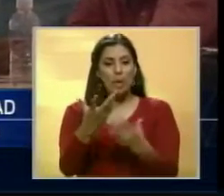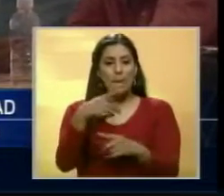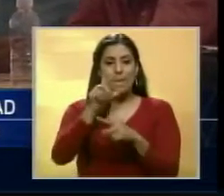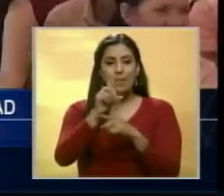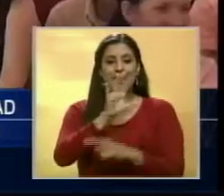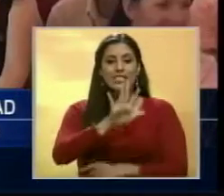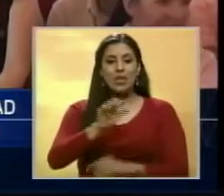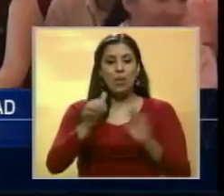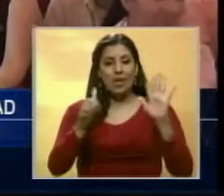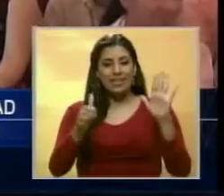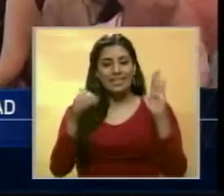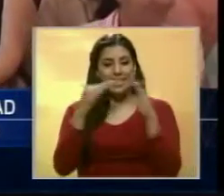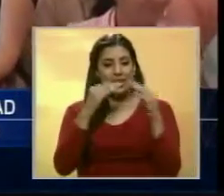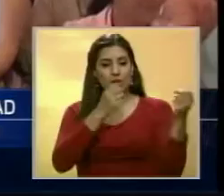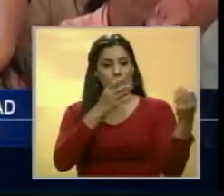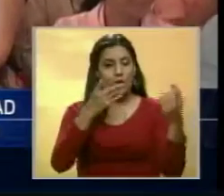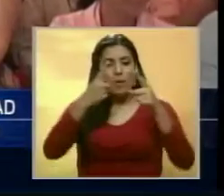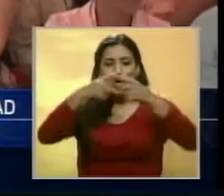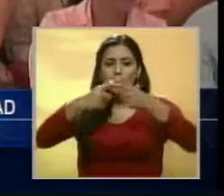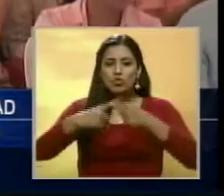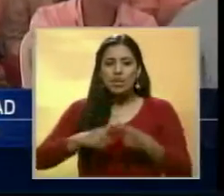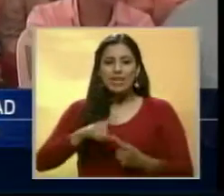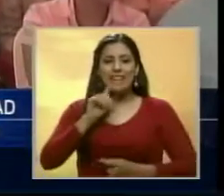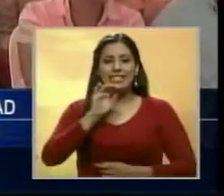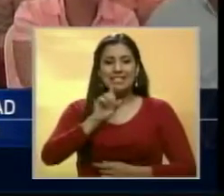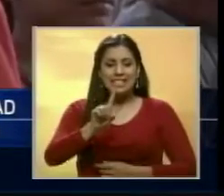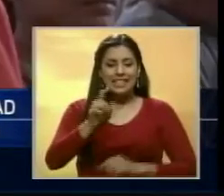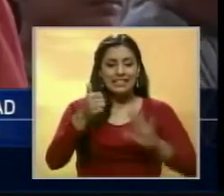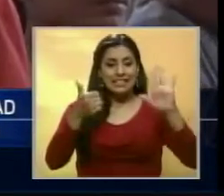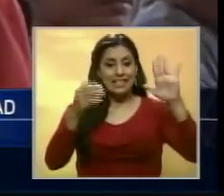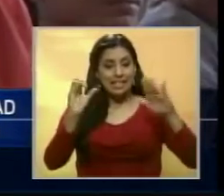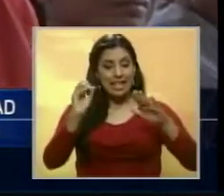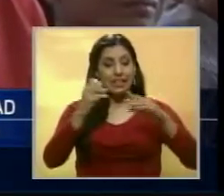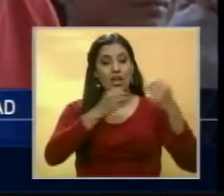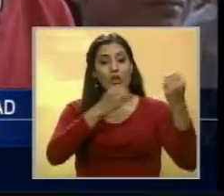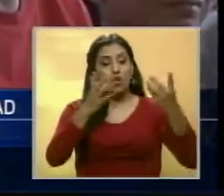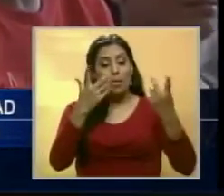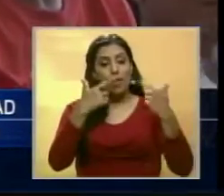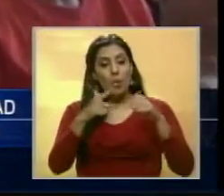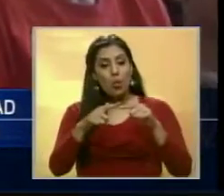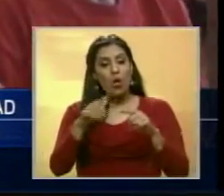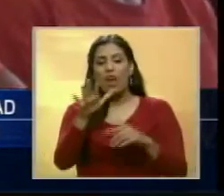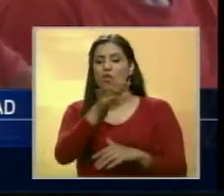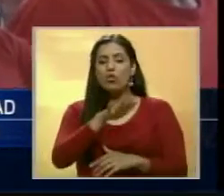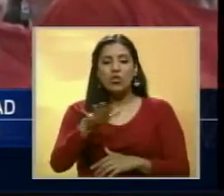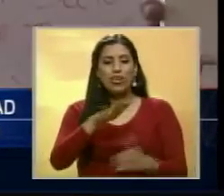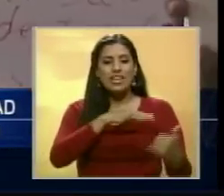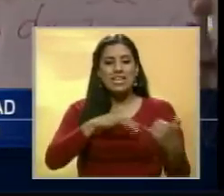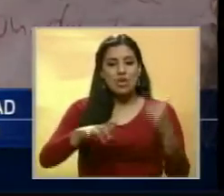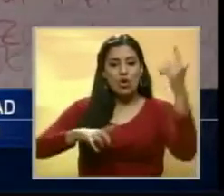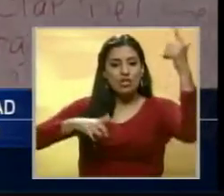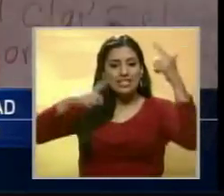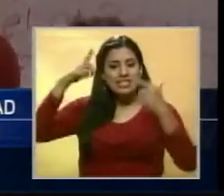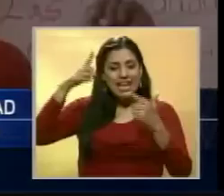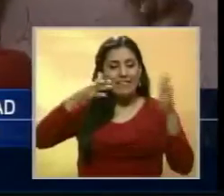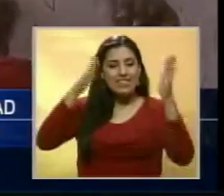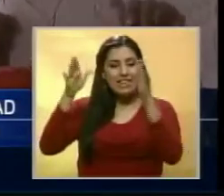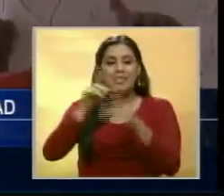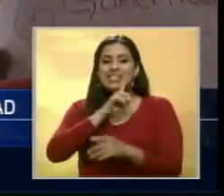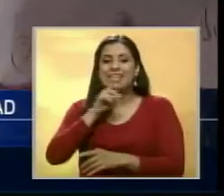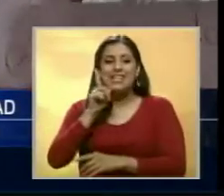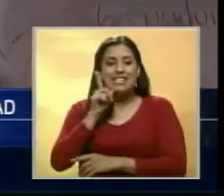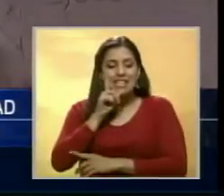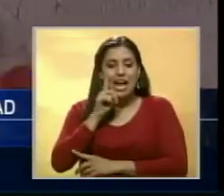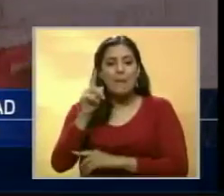primeras 56 casas de un total de 160 que serán ejecutadas en el urbanismo Hijos de Chávez, ubicado en la parroquia